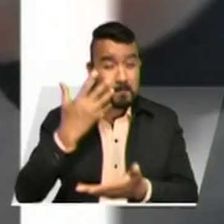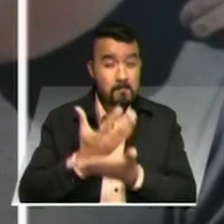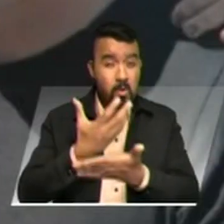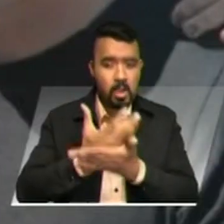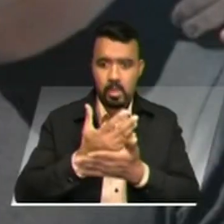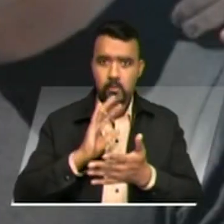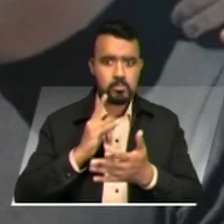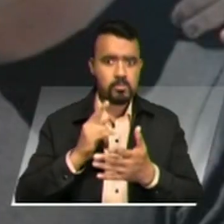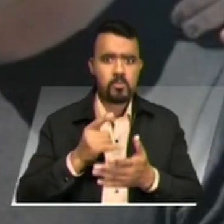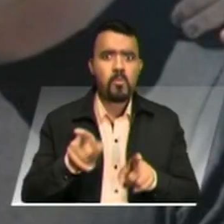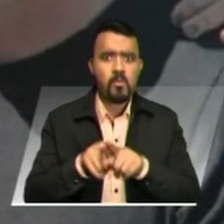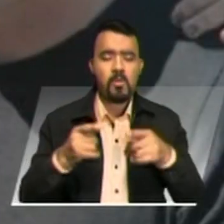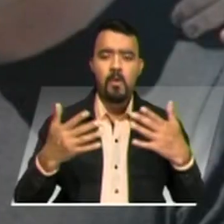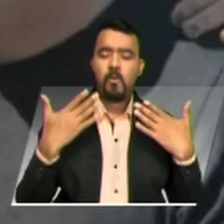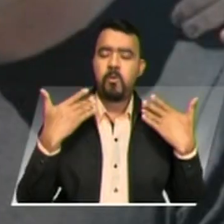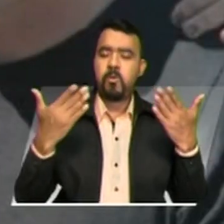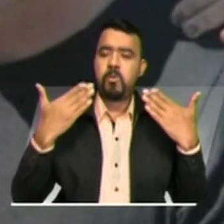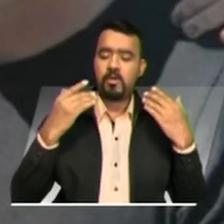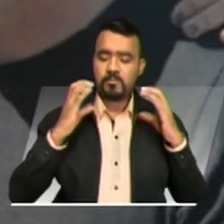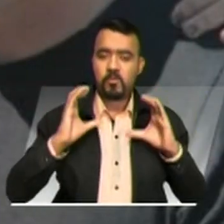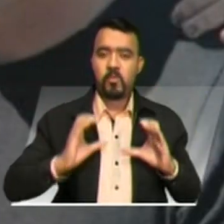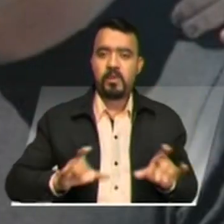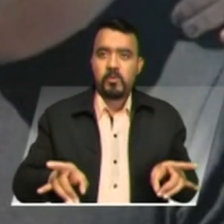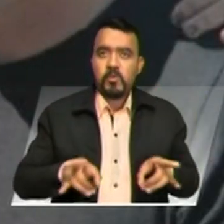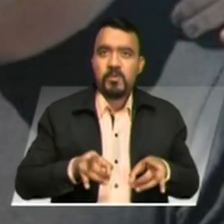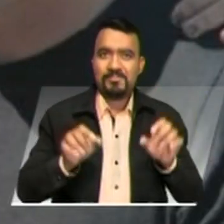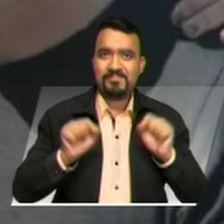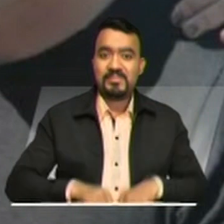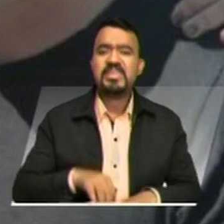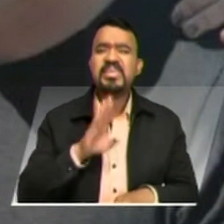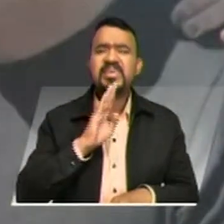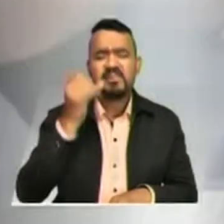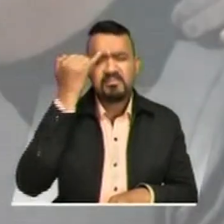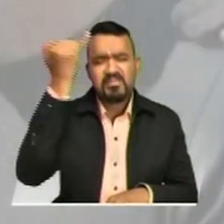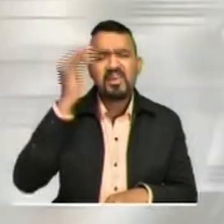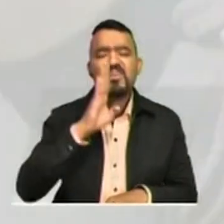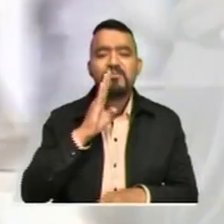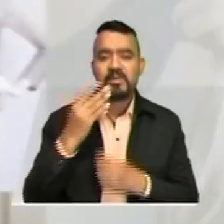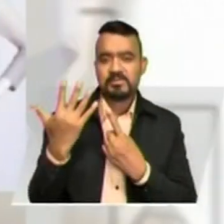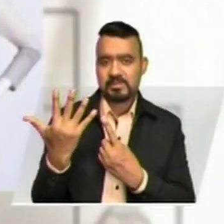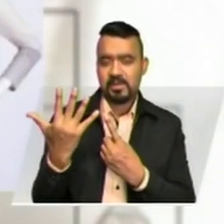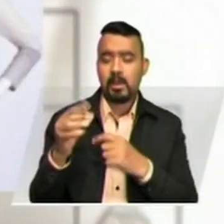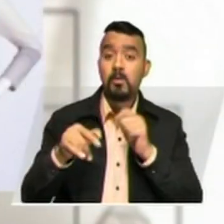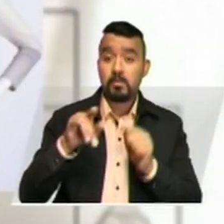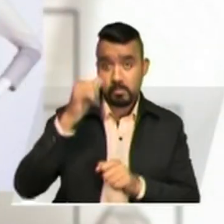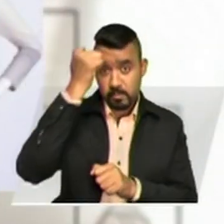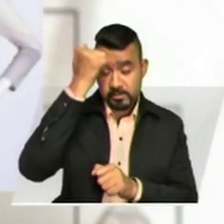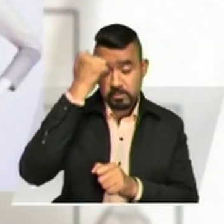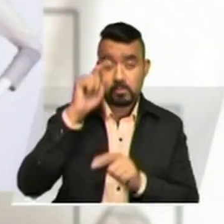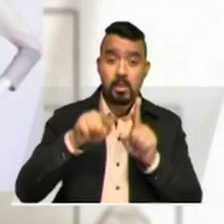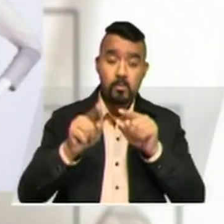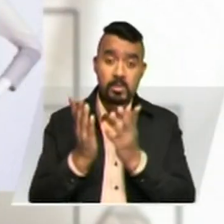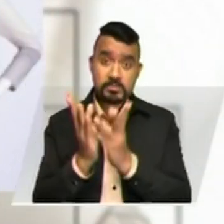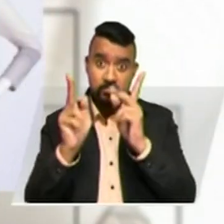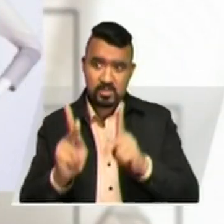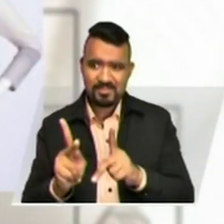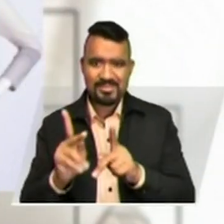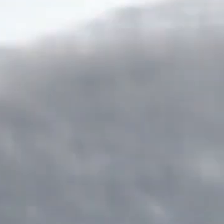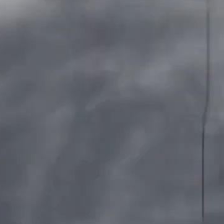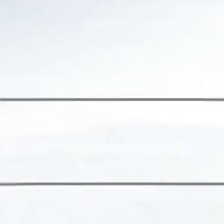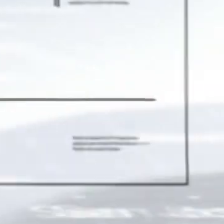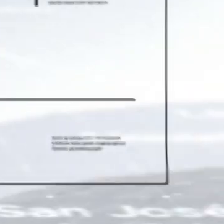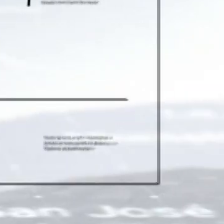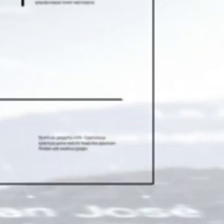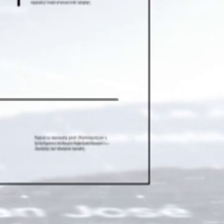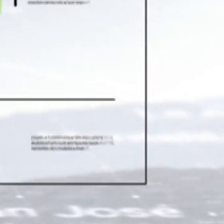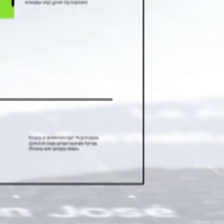los inventores son seis personas entre docentes egresados y líderes de investigación de estas dos universidades antioqueñas